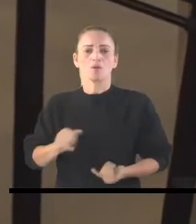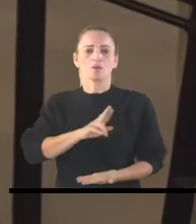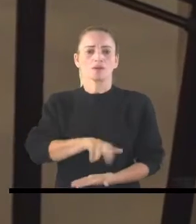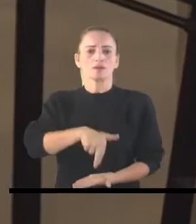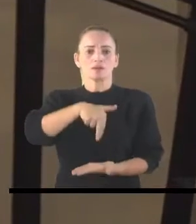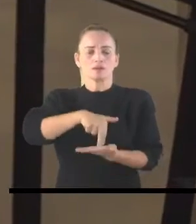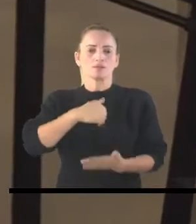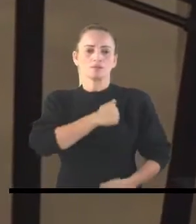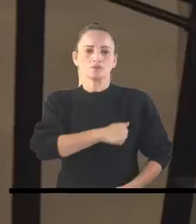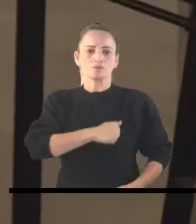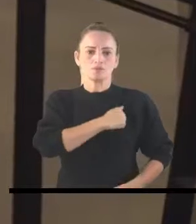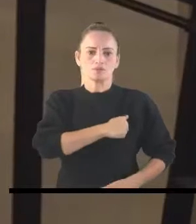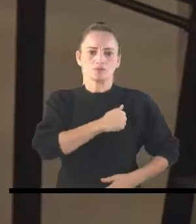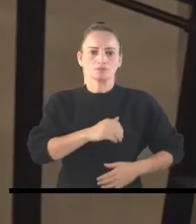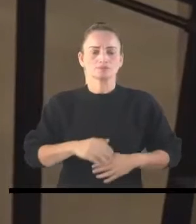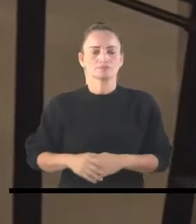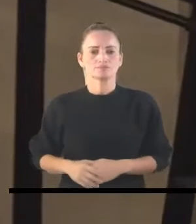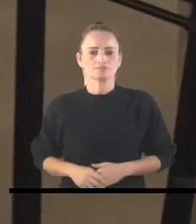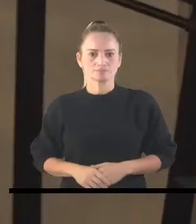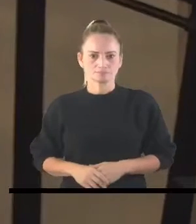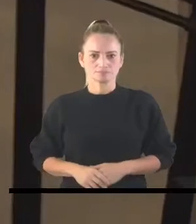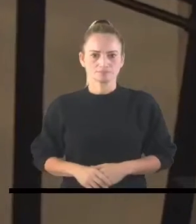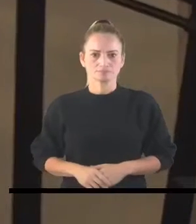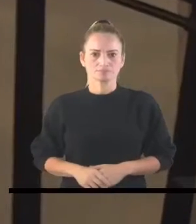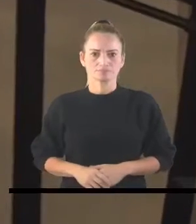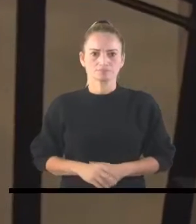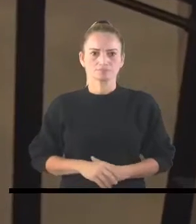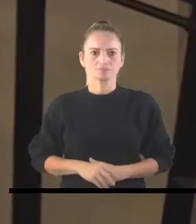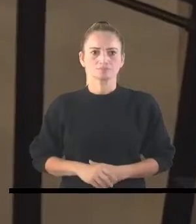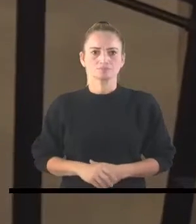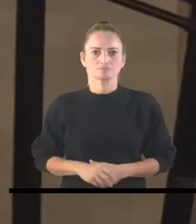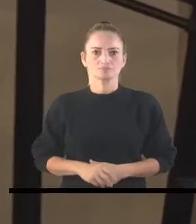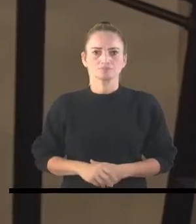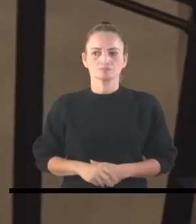escuchar las notas del himno nacional de Colombia.